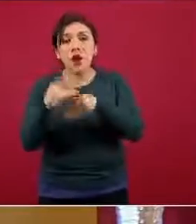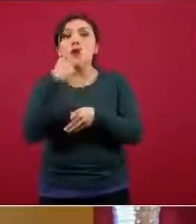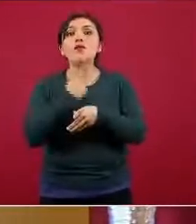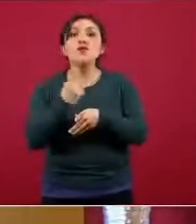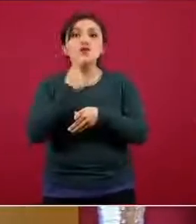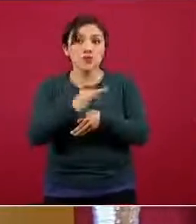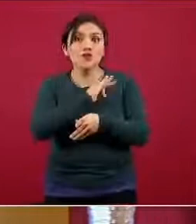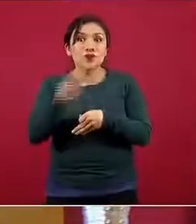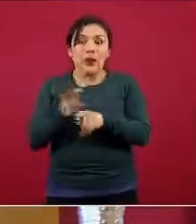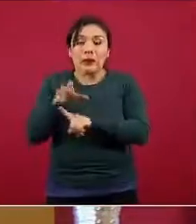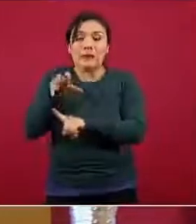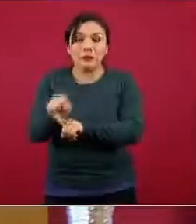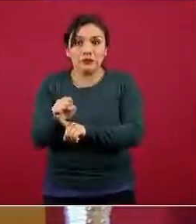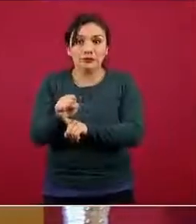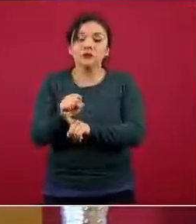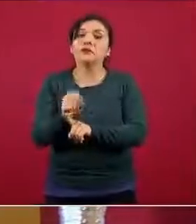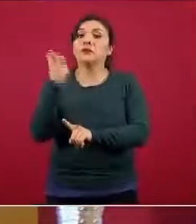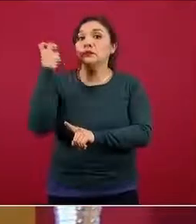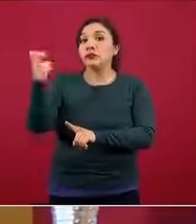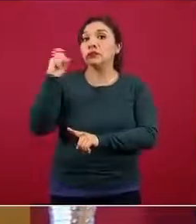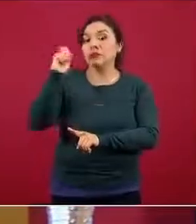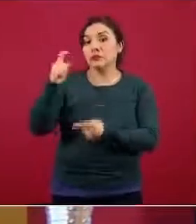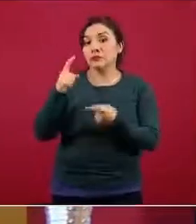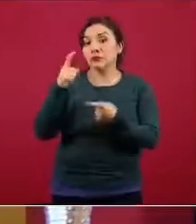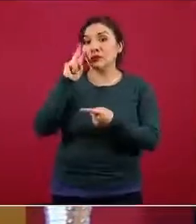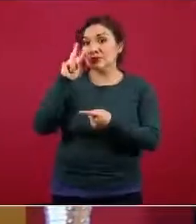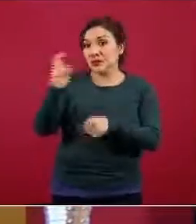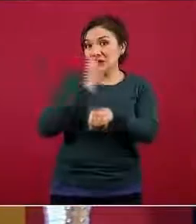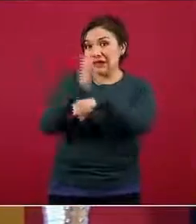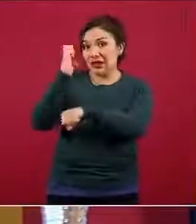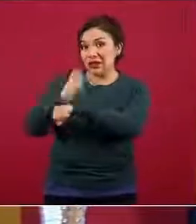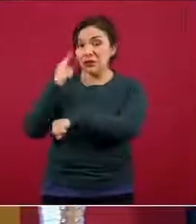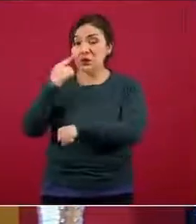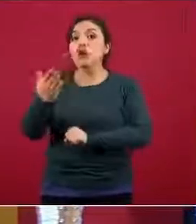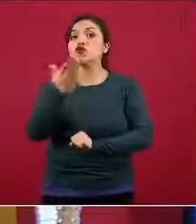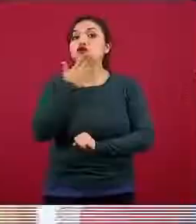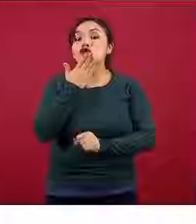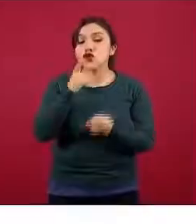al riesgo máximo, que es el riesgo rojo. Y son estas entidades: